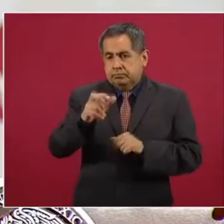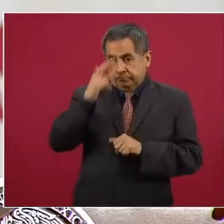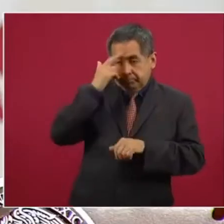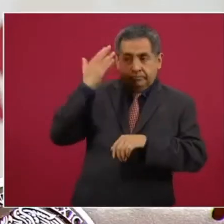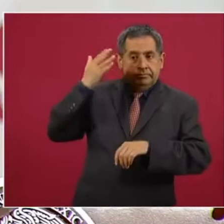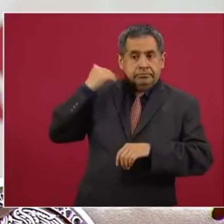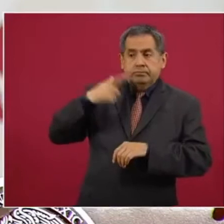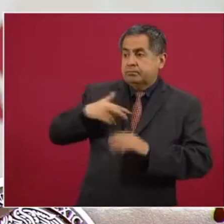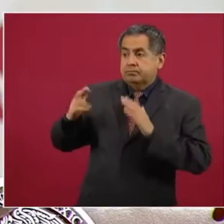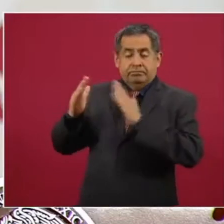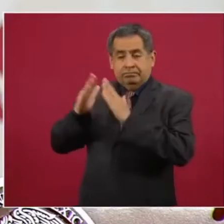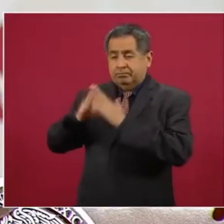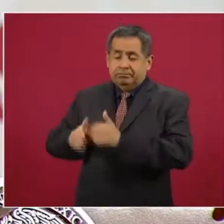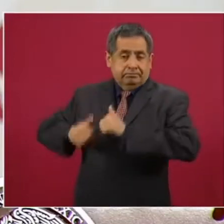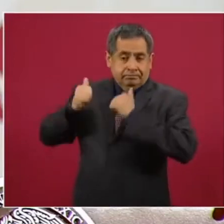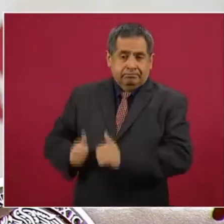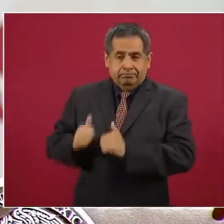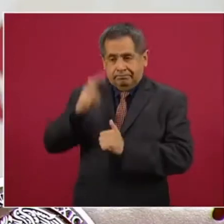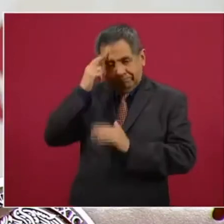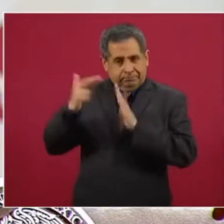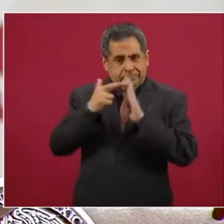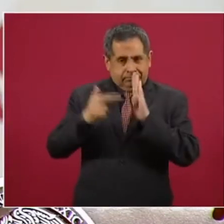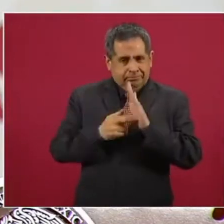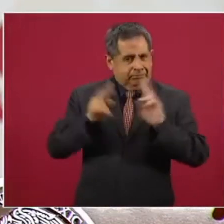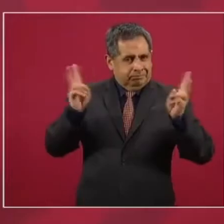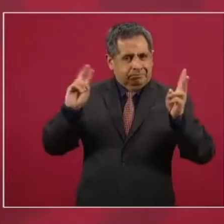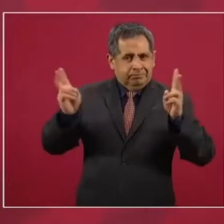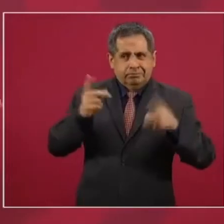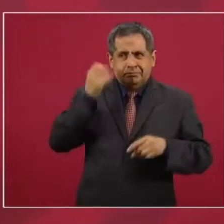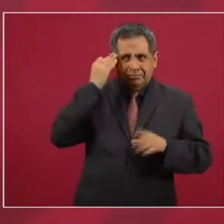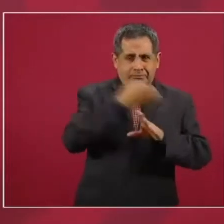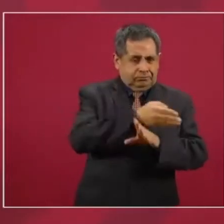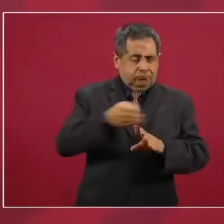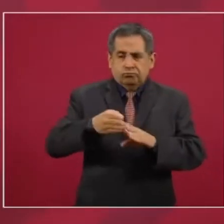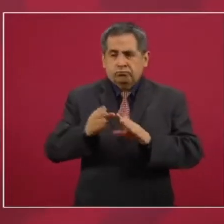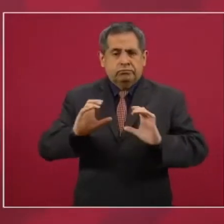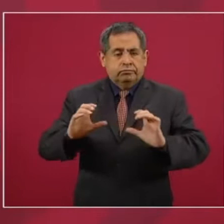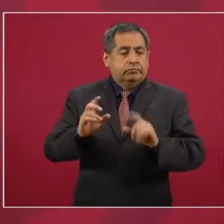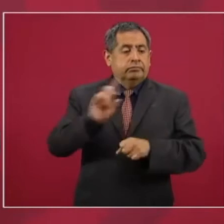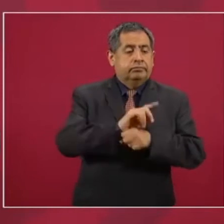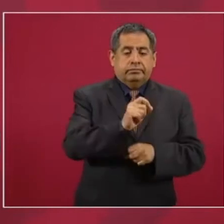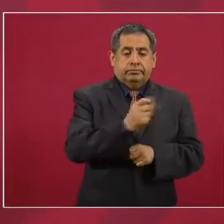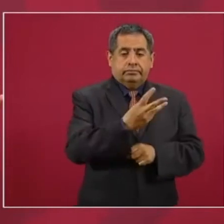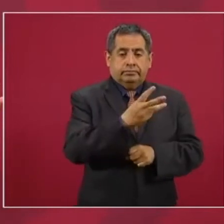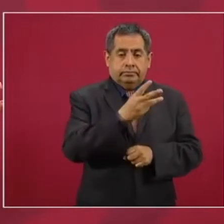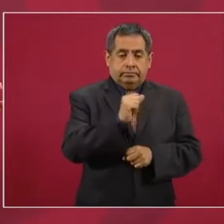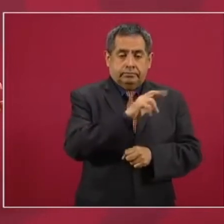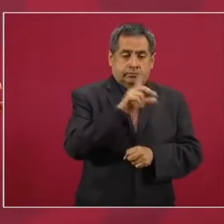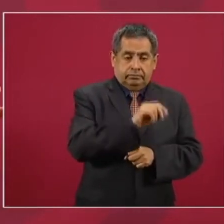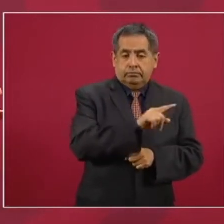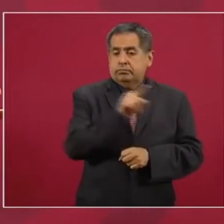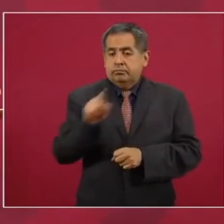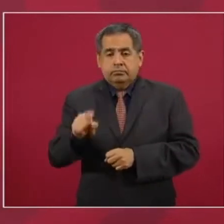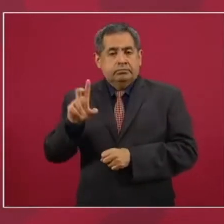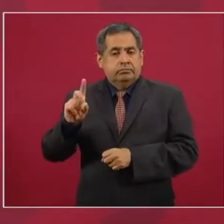mitigación comunitaria la Jornada Nacional de Sana Distancia, que transcurrió desde el 23 de marzo hasta el 30